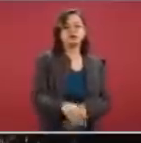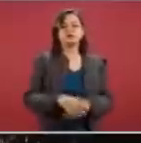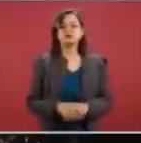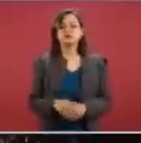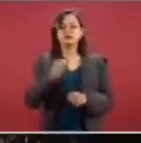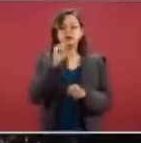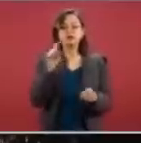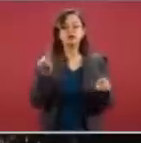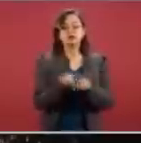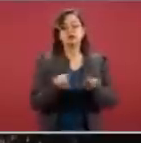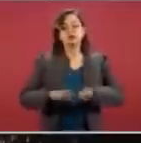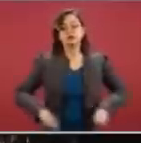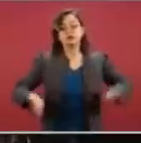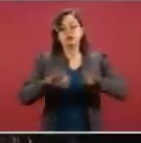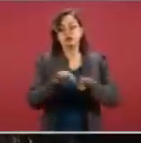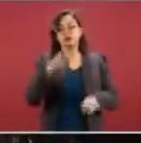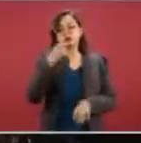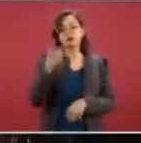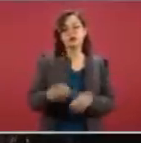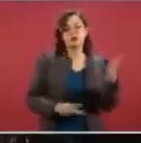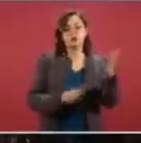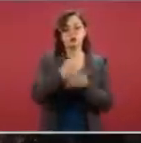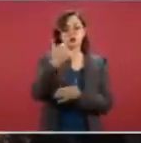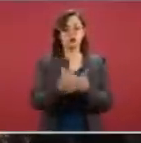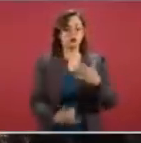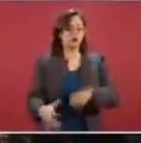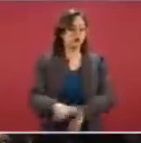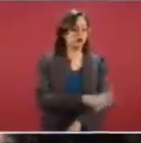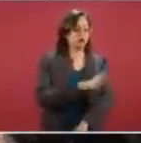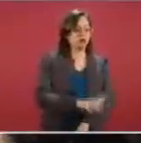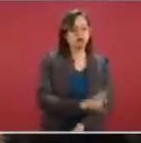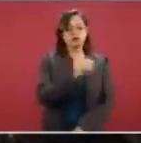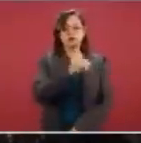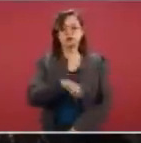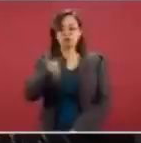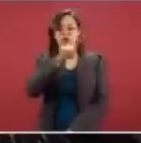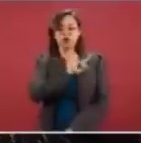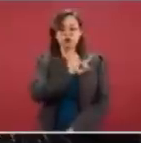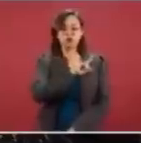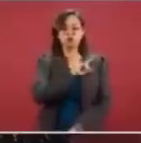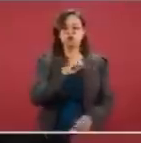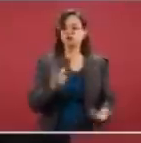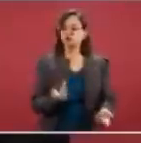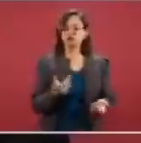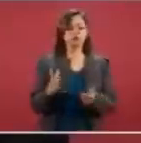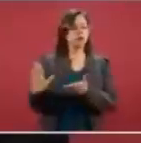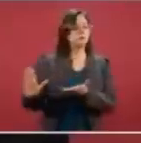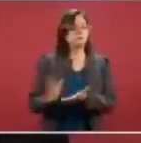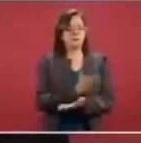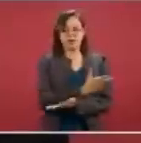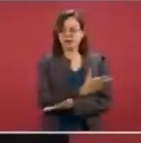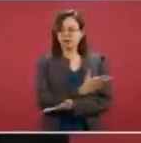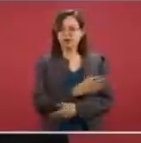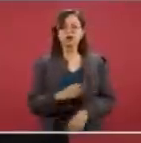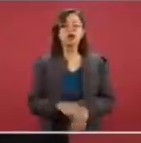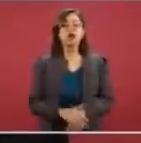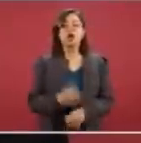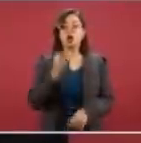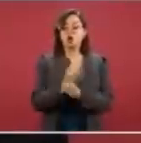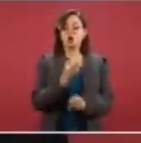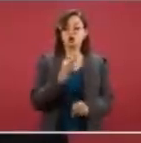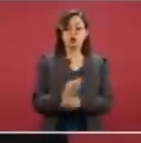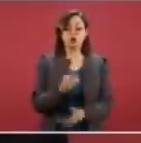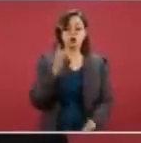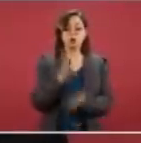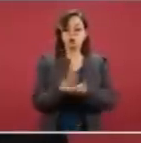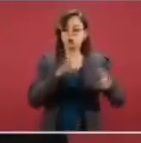que los proyectos de energía y de salud no están contemplados. El presidente nos ha pedido trabajar especialmente